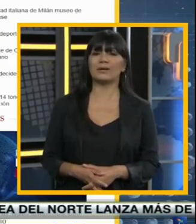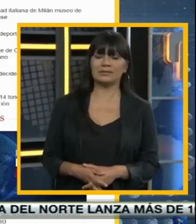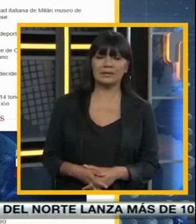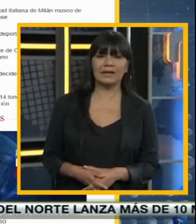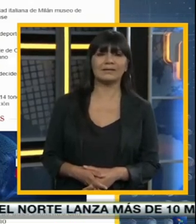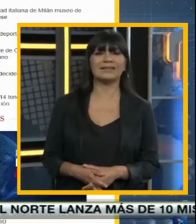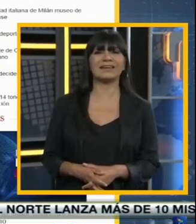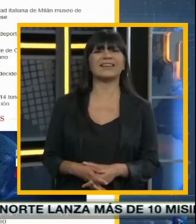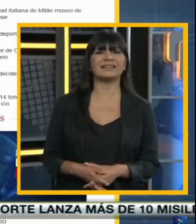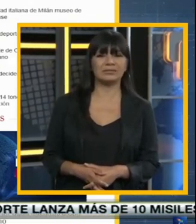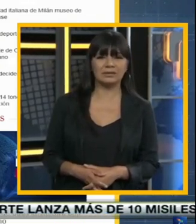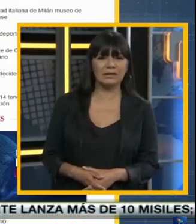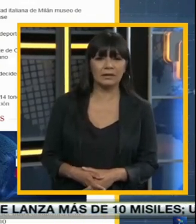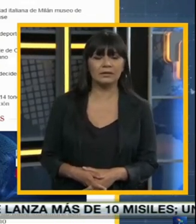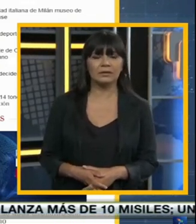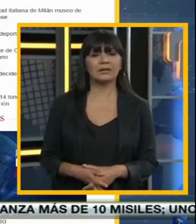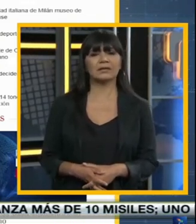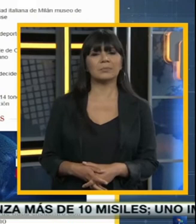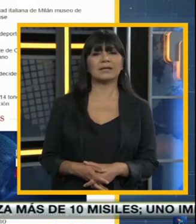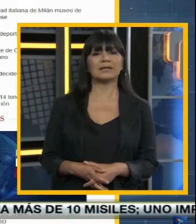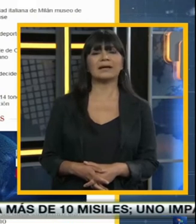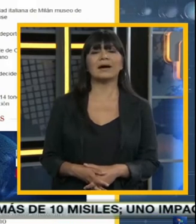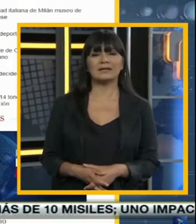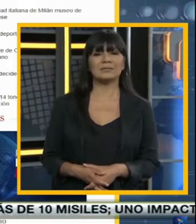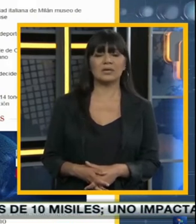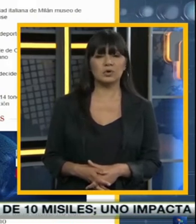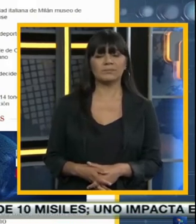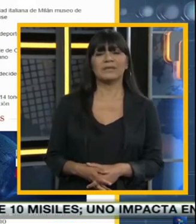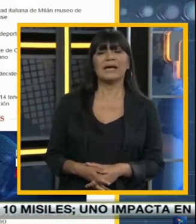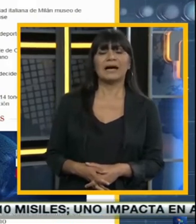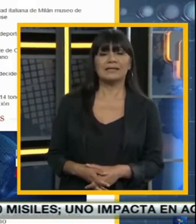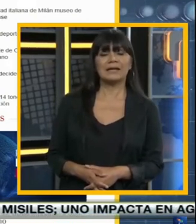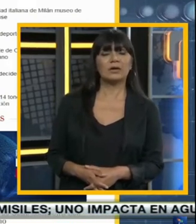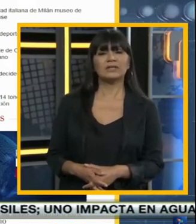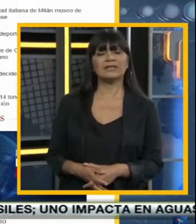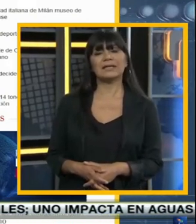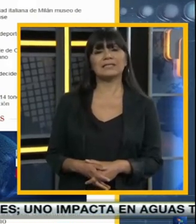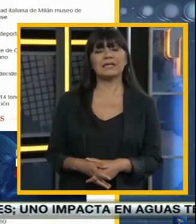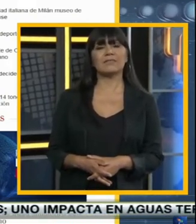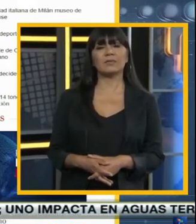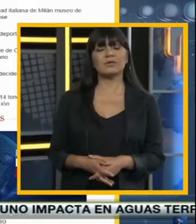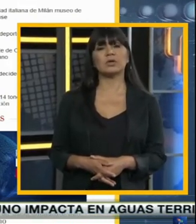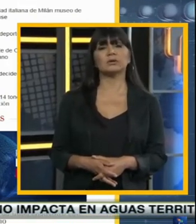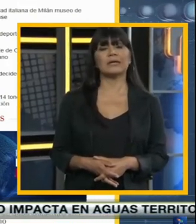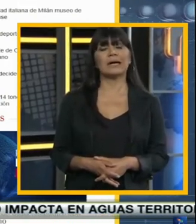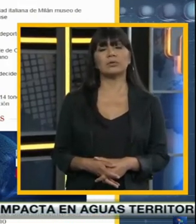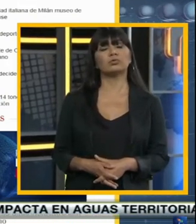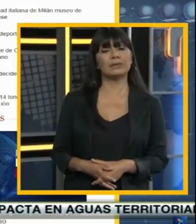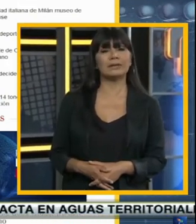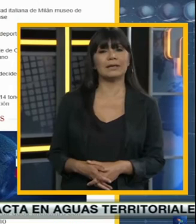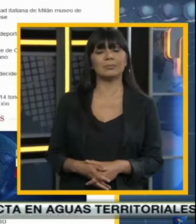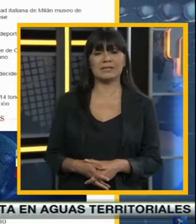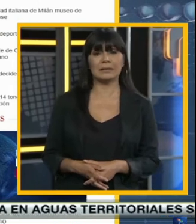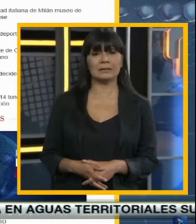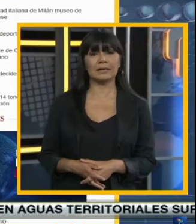de combatividad, de creatividad que despierta admiración. Así las cosas, tienen allí la información. Hay un